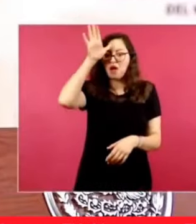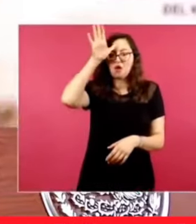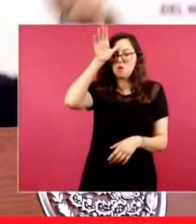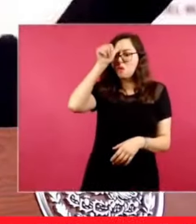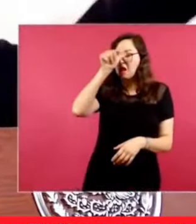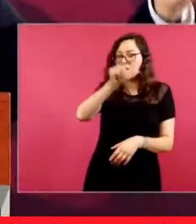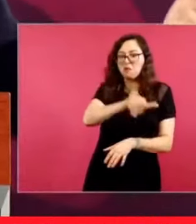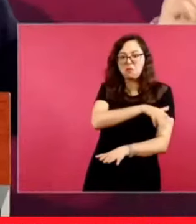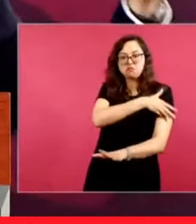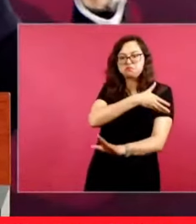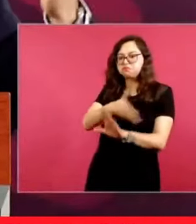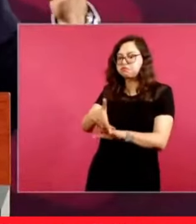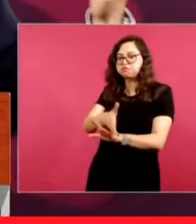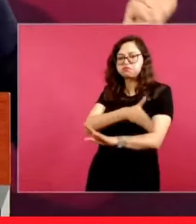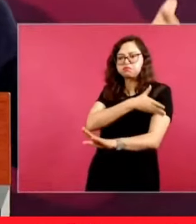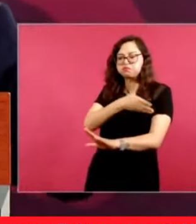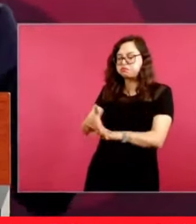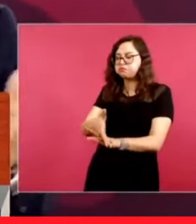36